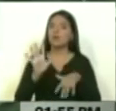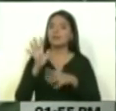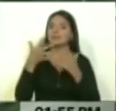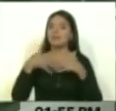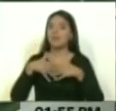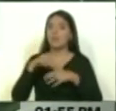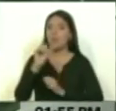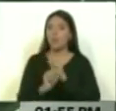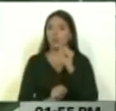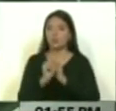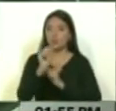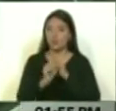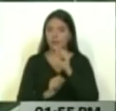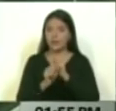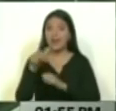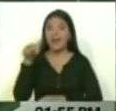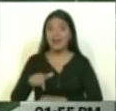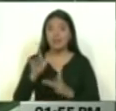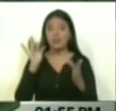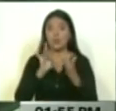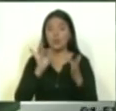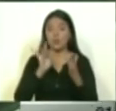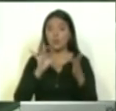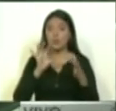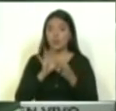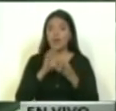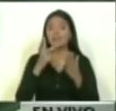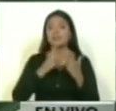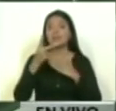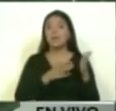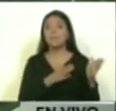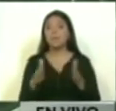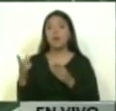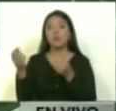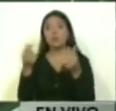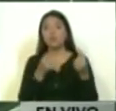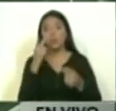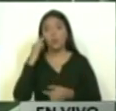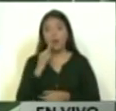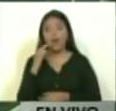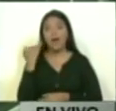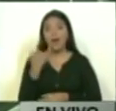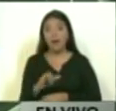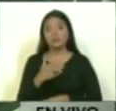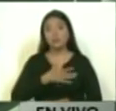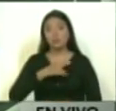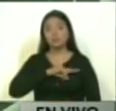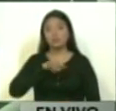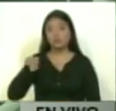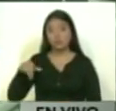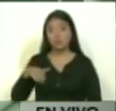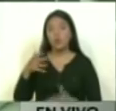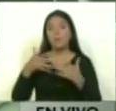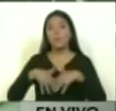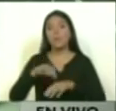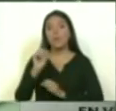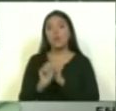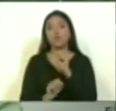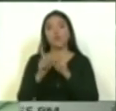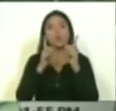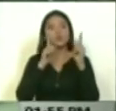desarrollo. Esta es la articulación de la agenda económica bolivariana. Ahí nosotros somos, el motor turismo es